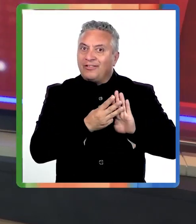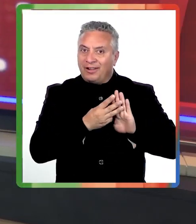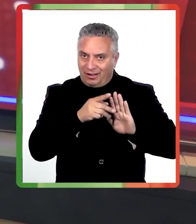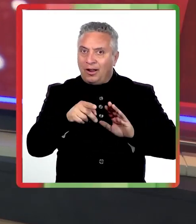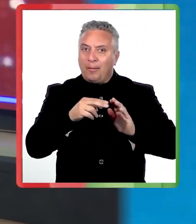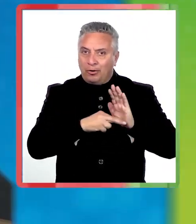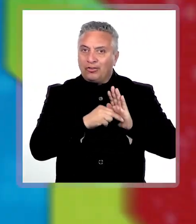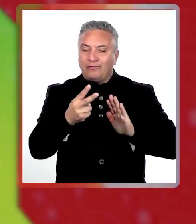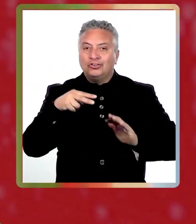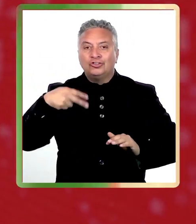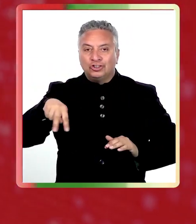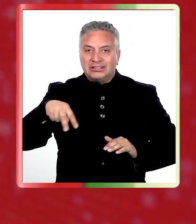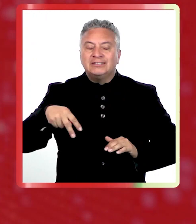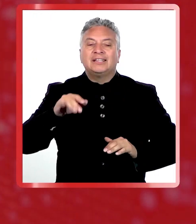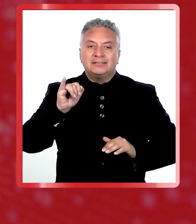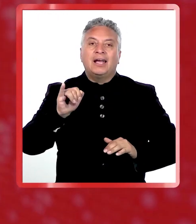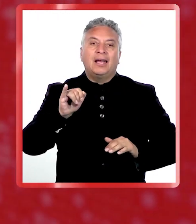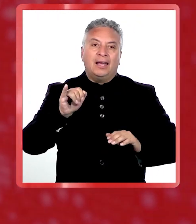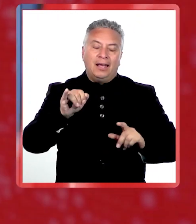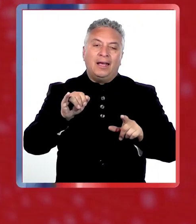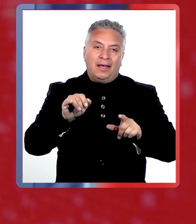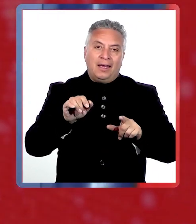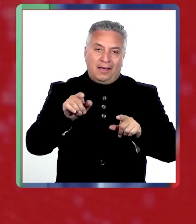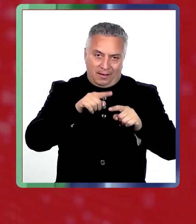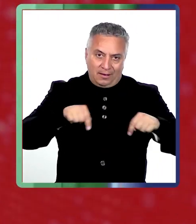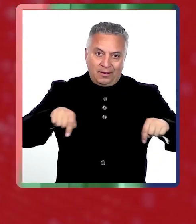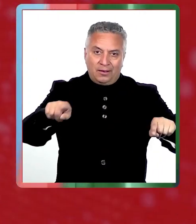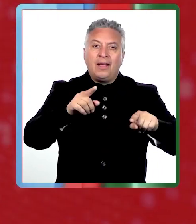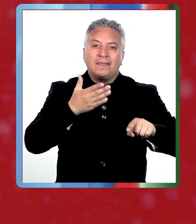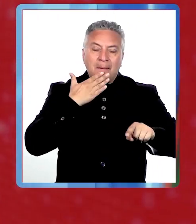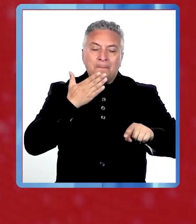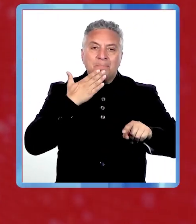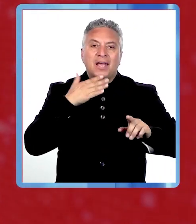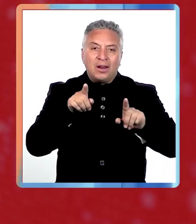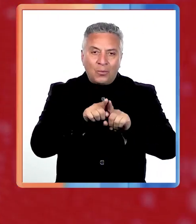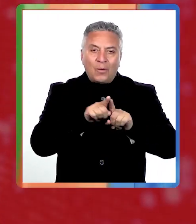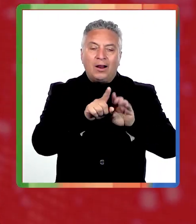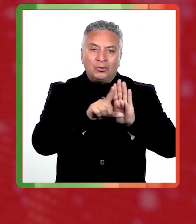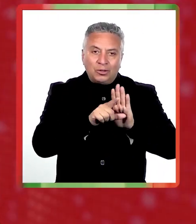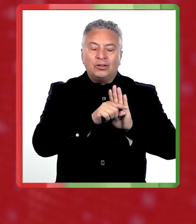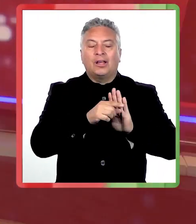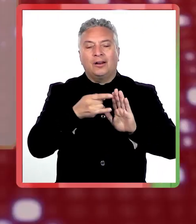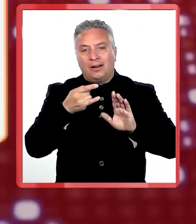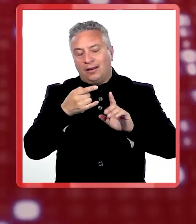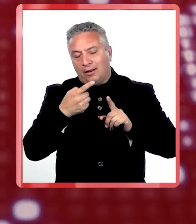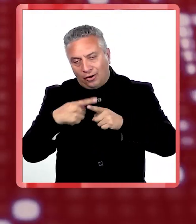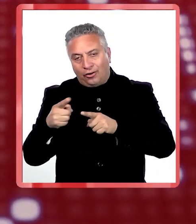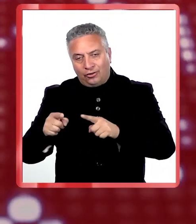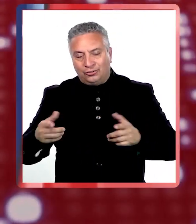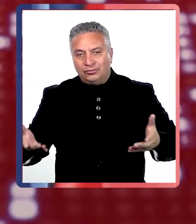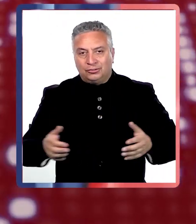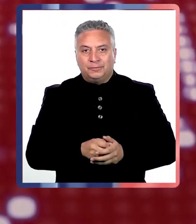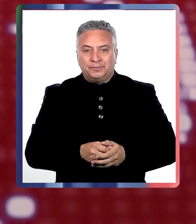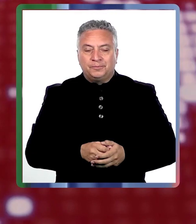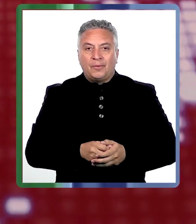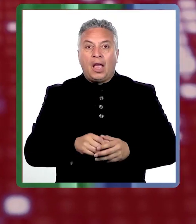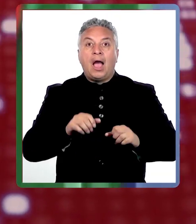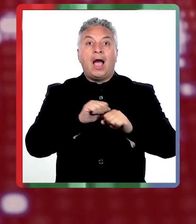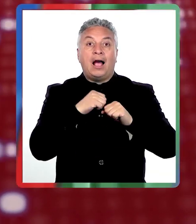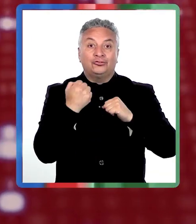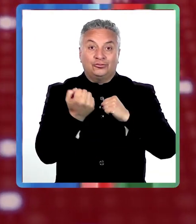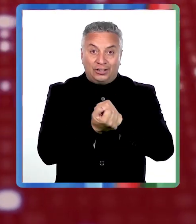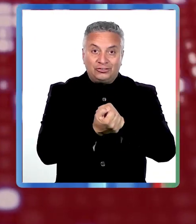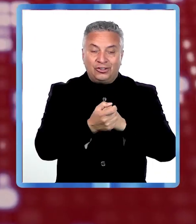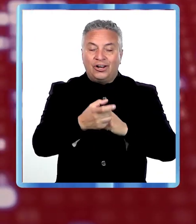También estamos en Facebook, Twitter e Instagram. Gracias por acompañarnos, un abrazo y hasta pronto. Asociación Regional de